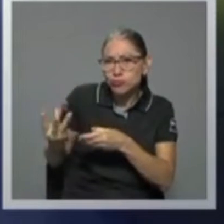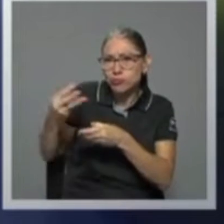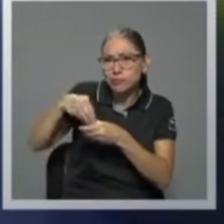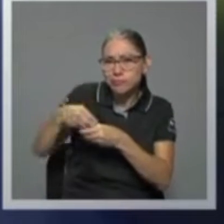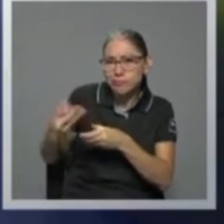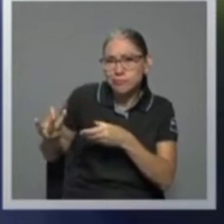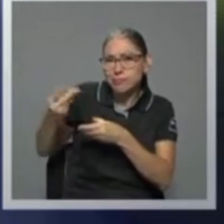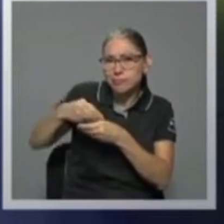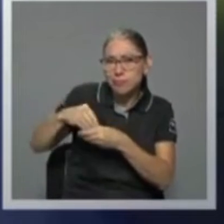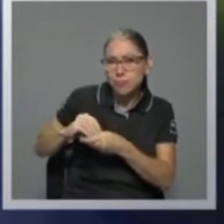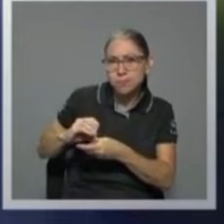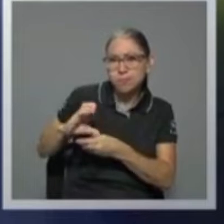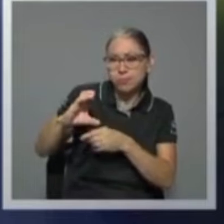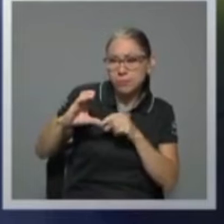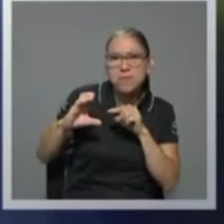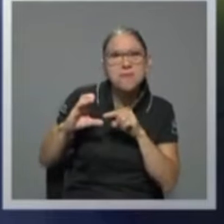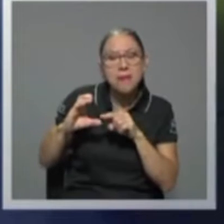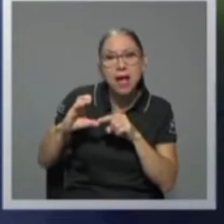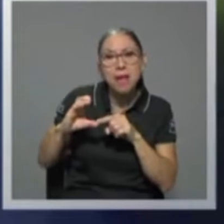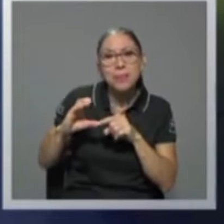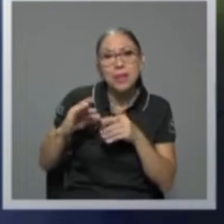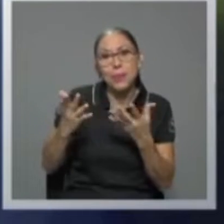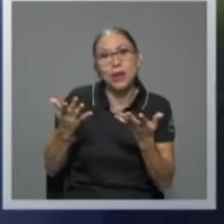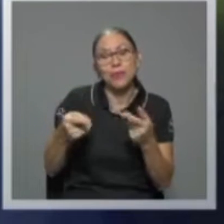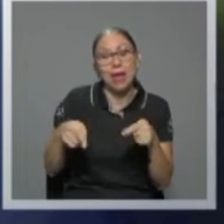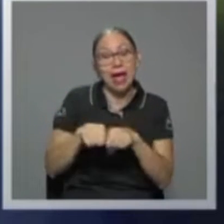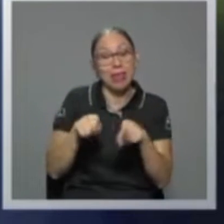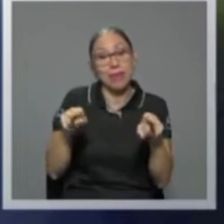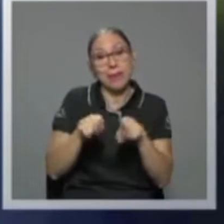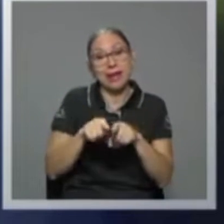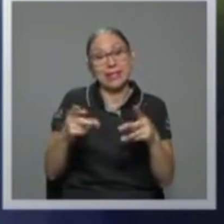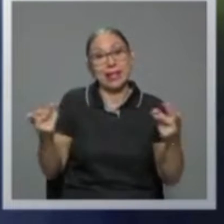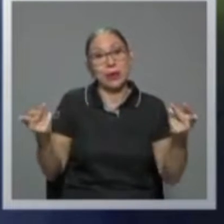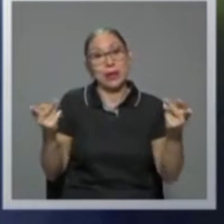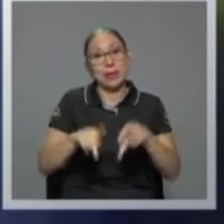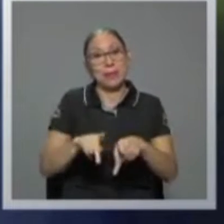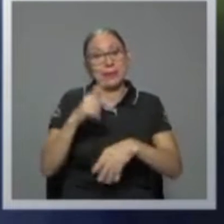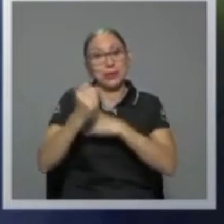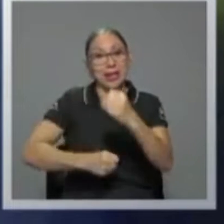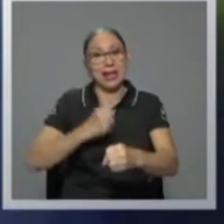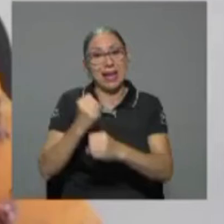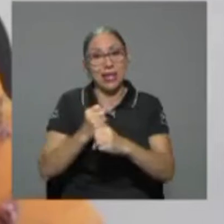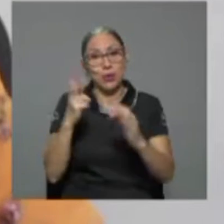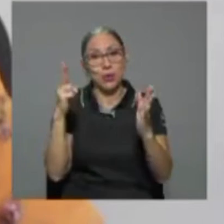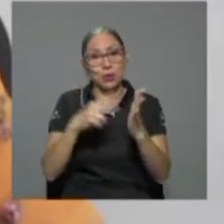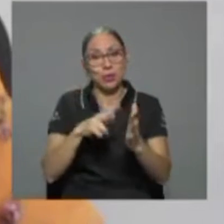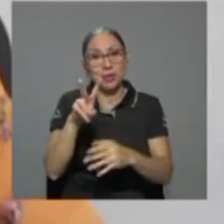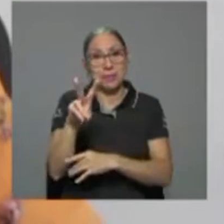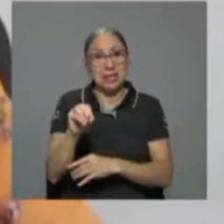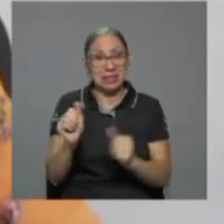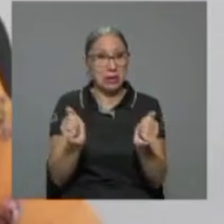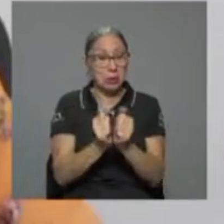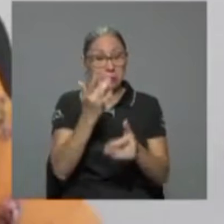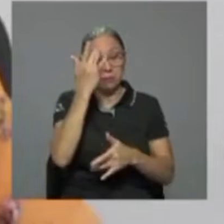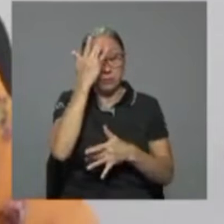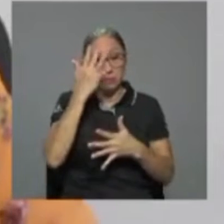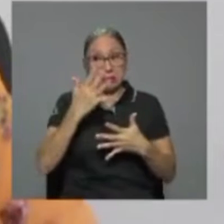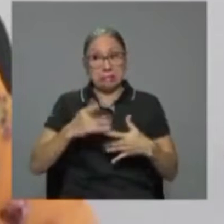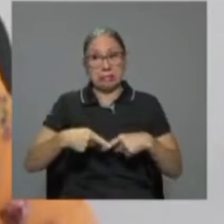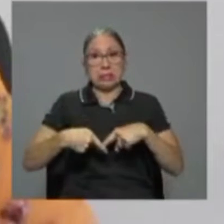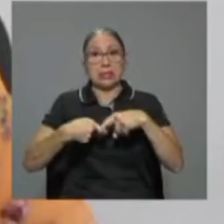ingresos, además del shock, ¿verdad? Del año 2020, para el